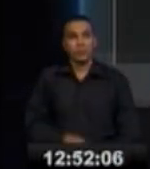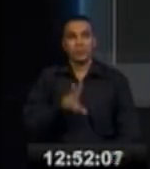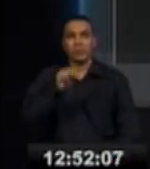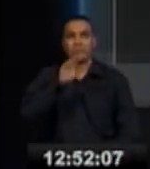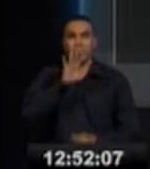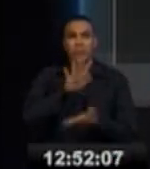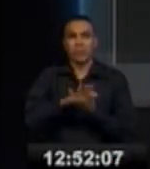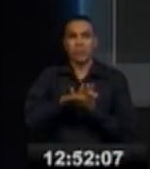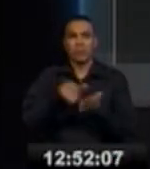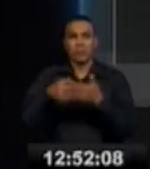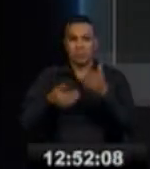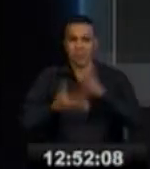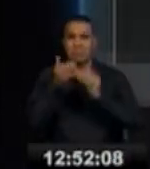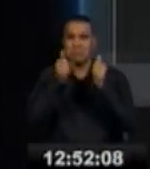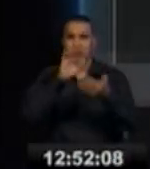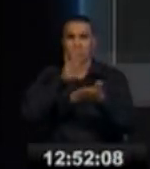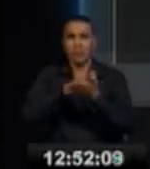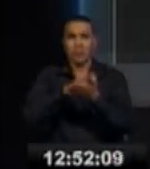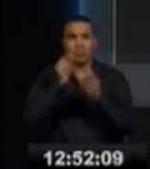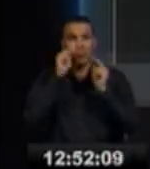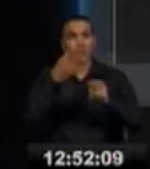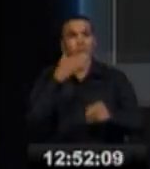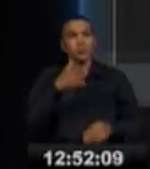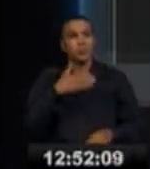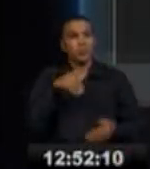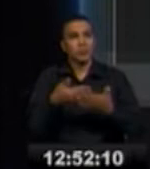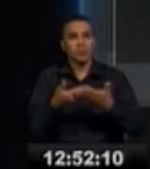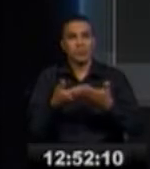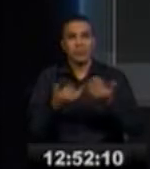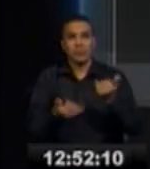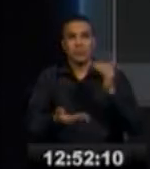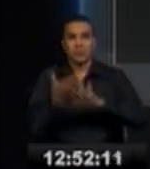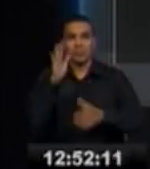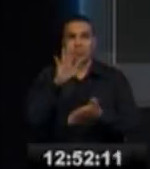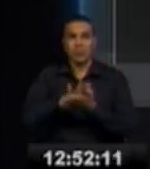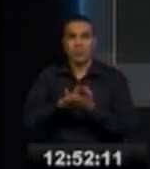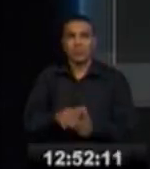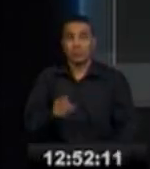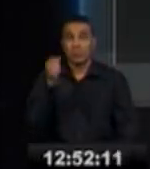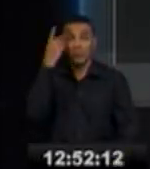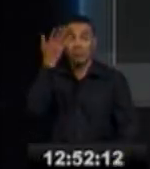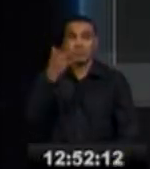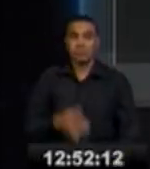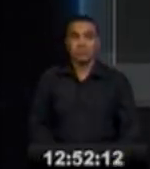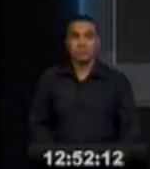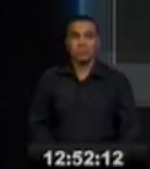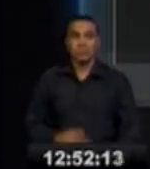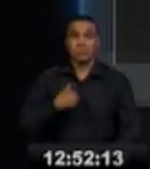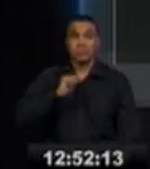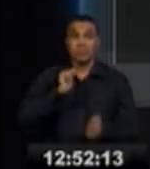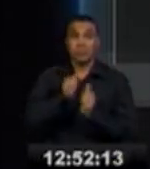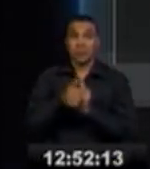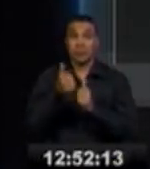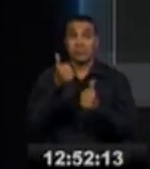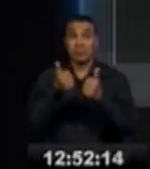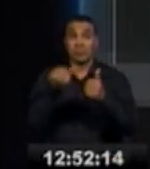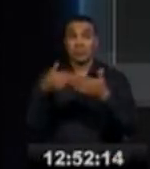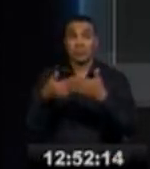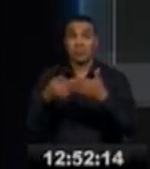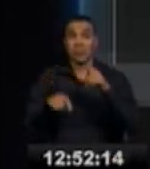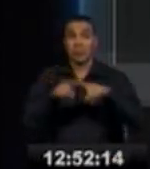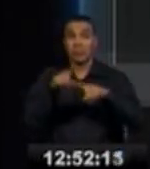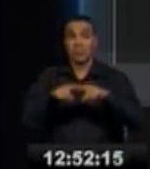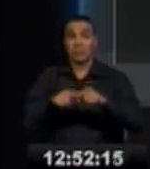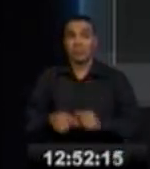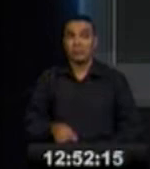Dios todo sale bien, man. Ay, ¿cómo mira usted eso ahí para allá? Pues bueno, ¿sí me entiende? Ah, ahí ya pasan allá donde los vecinos.